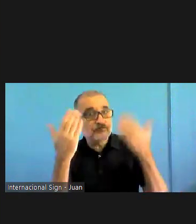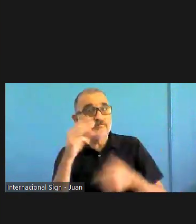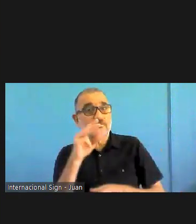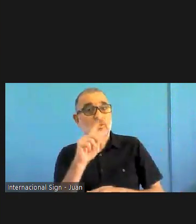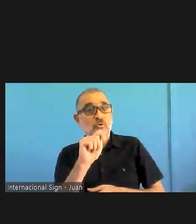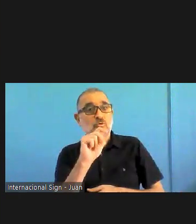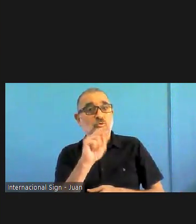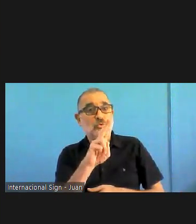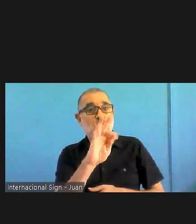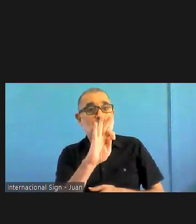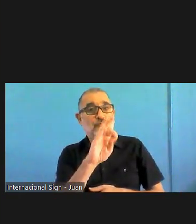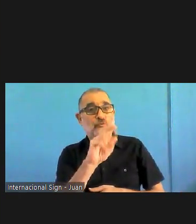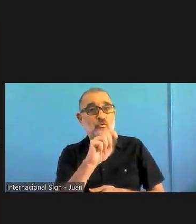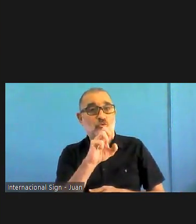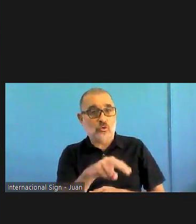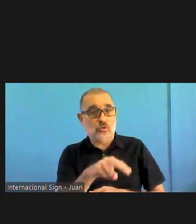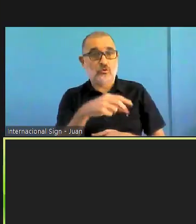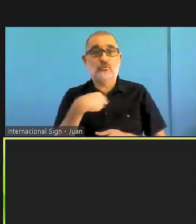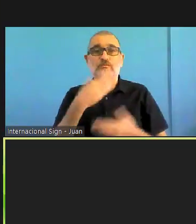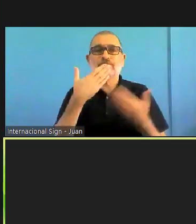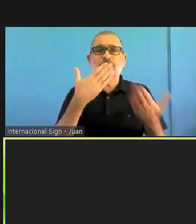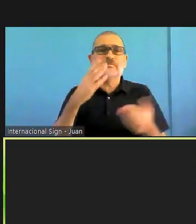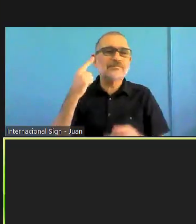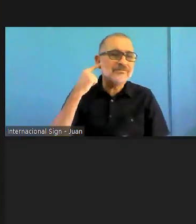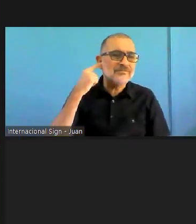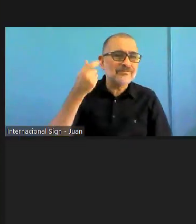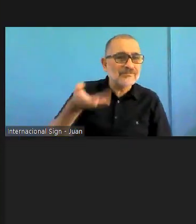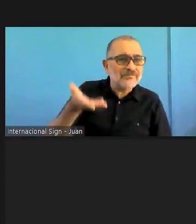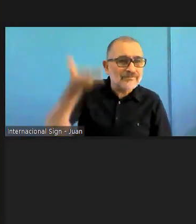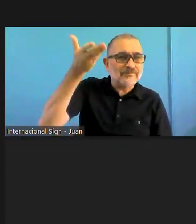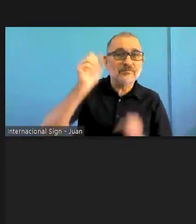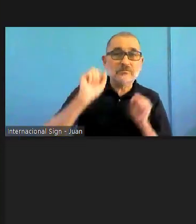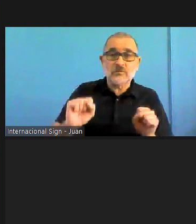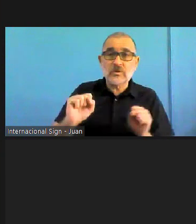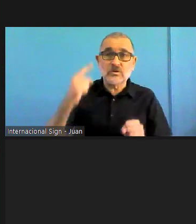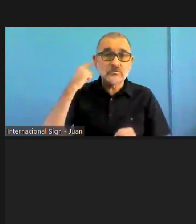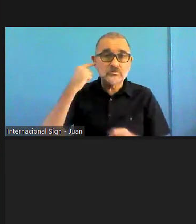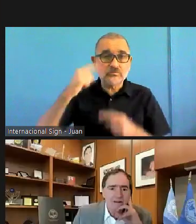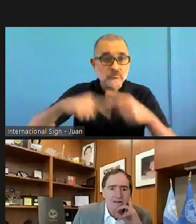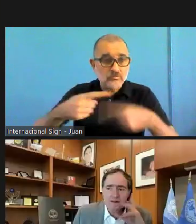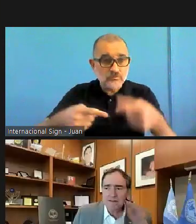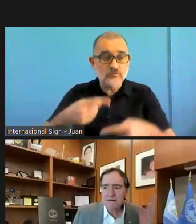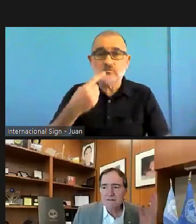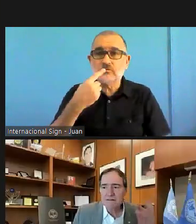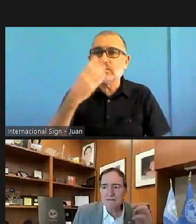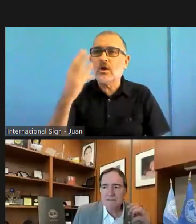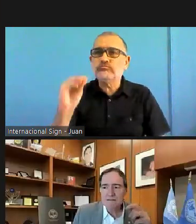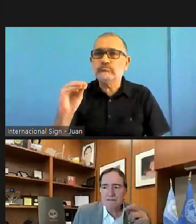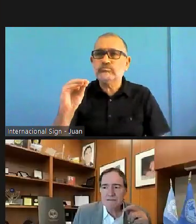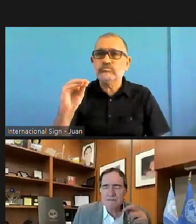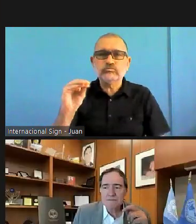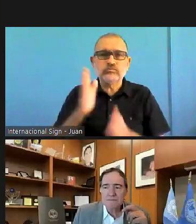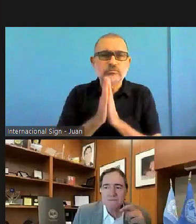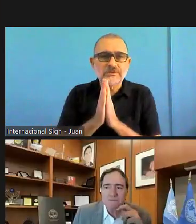¿Me pueden oír ahora? No, sí lo podemos escuchar, señor ministro.